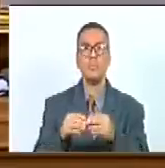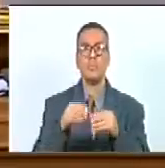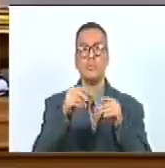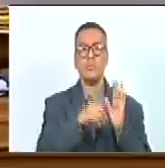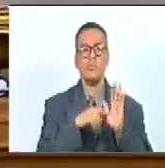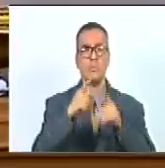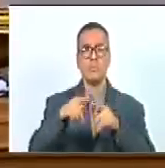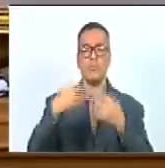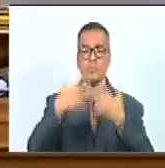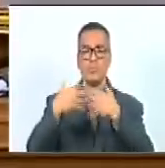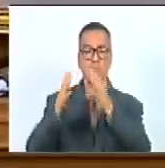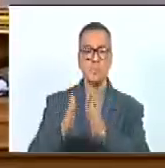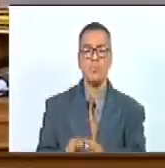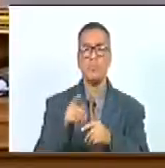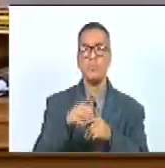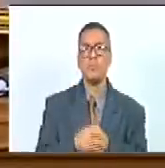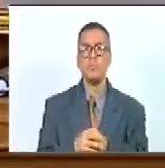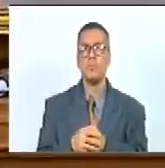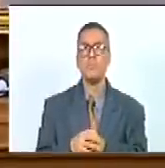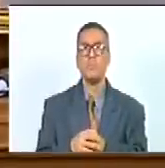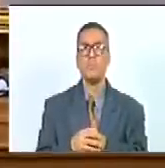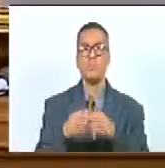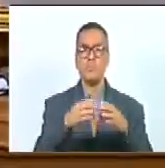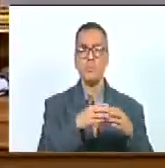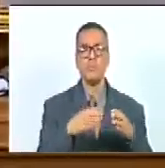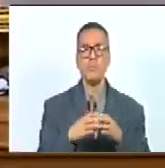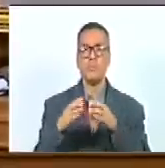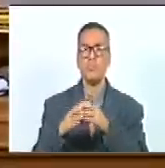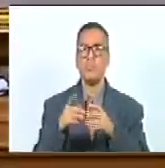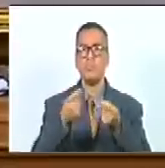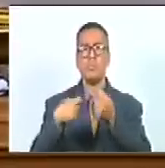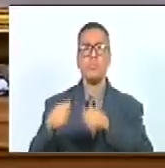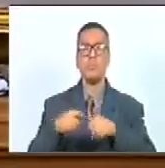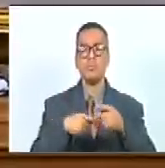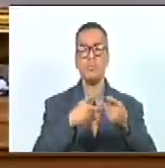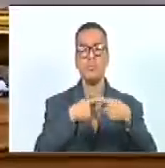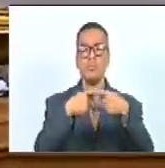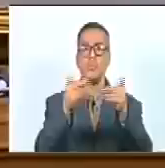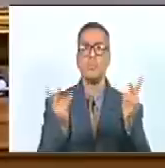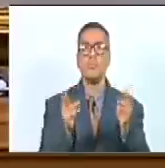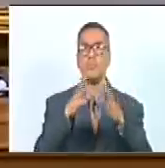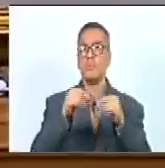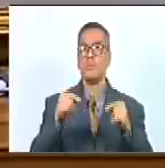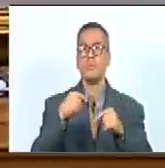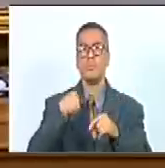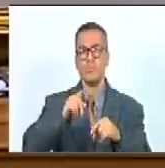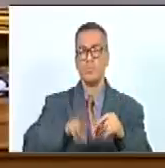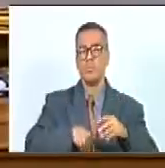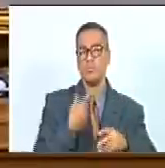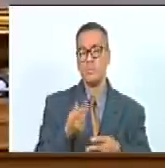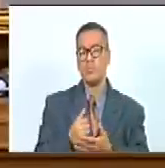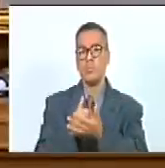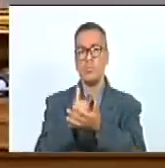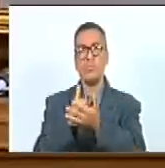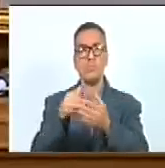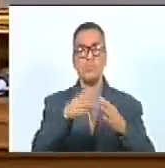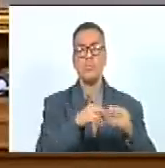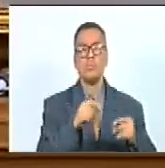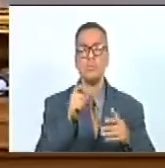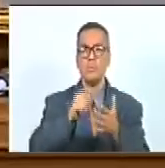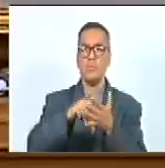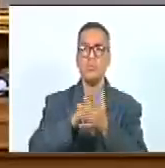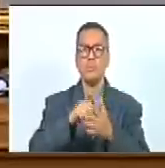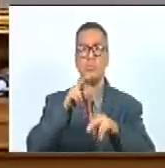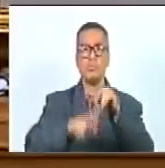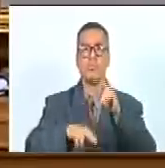de empresarios, con los sectores de la administración pública, para que todas y todos puedan aportar su grano de arena en